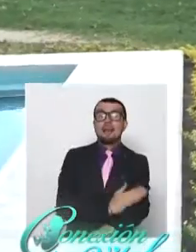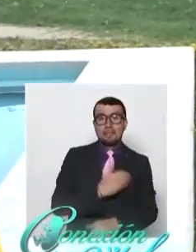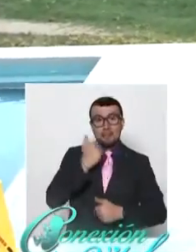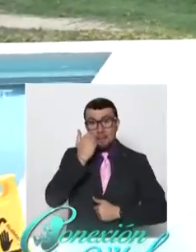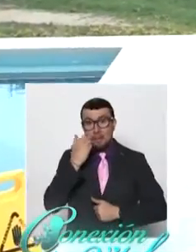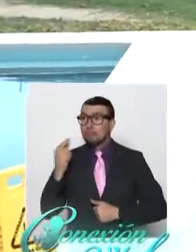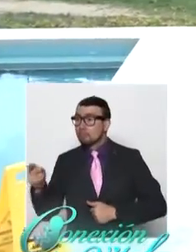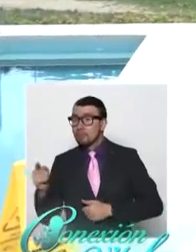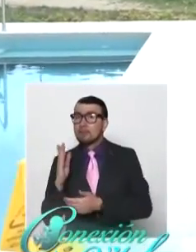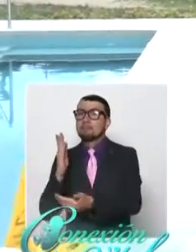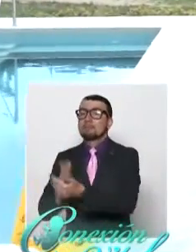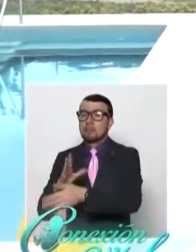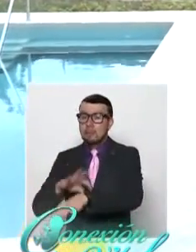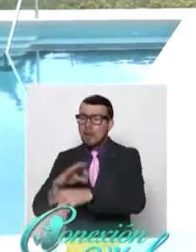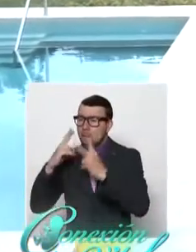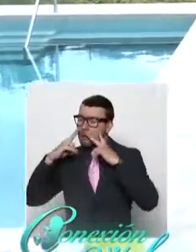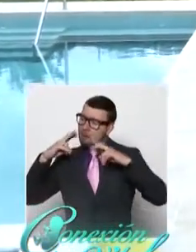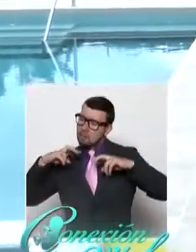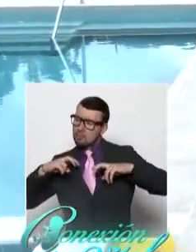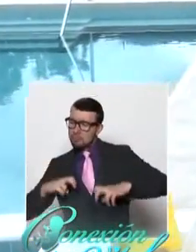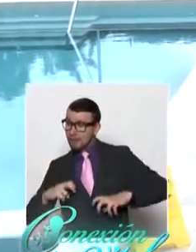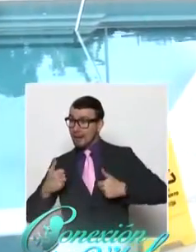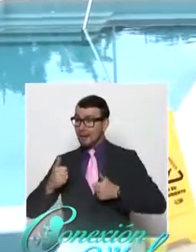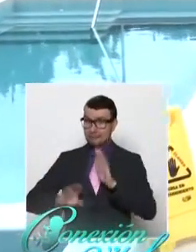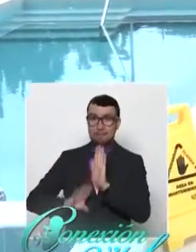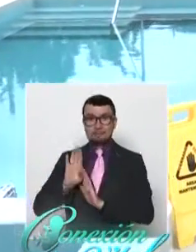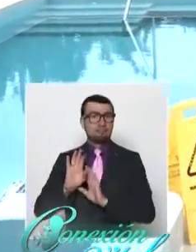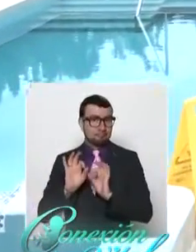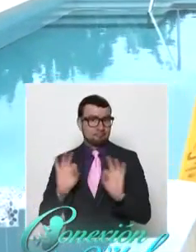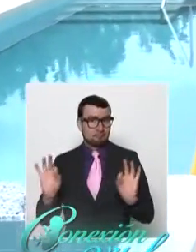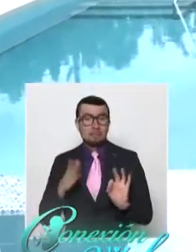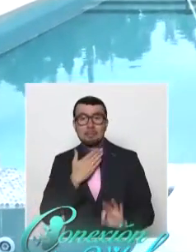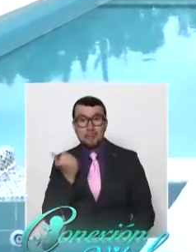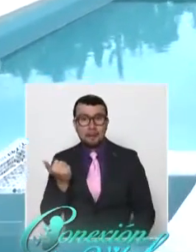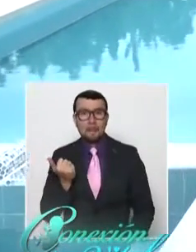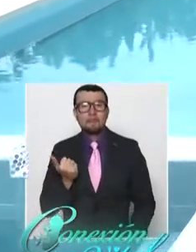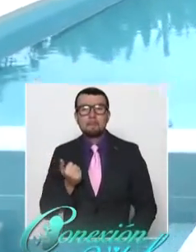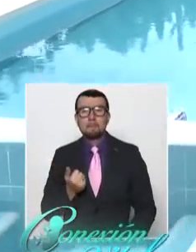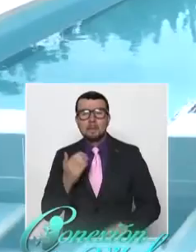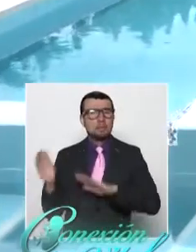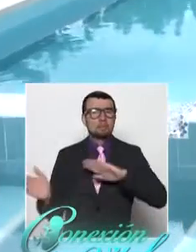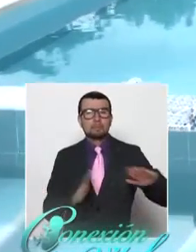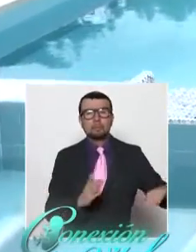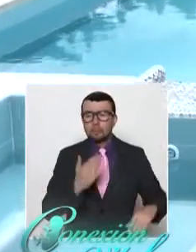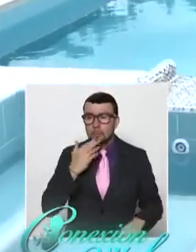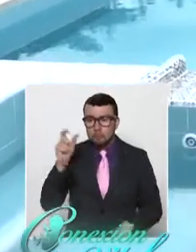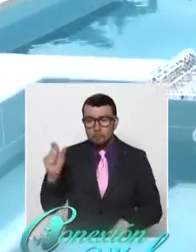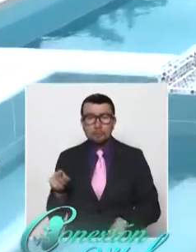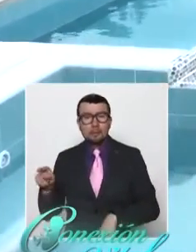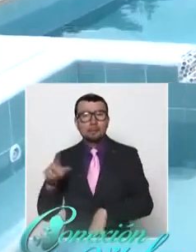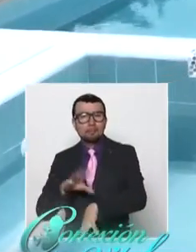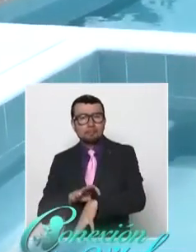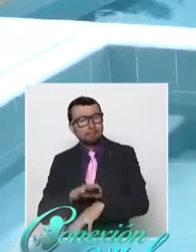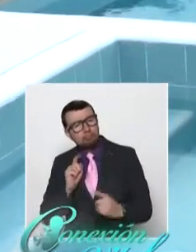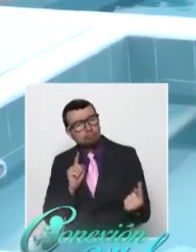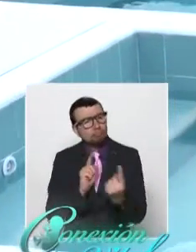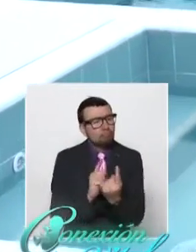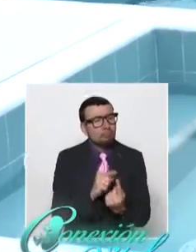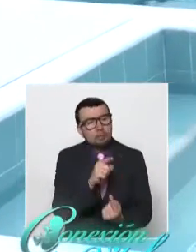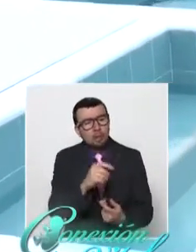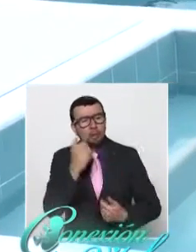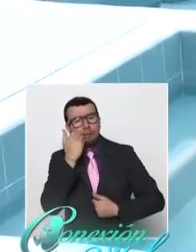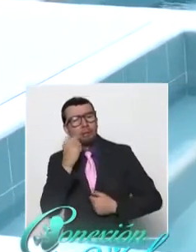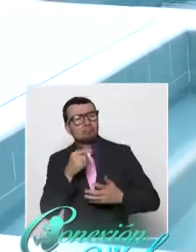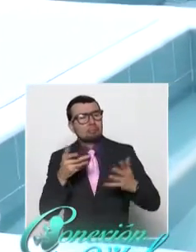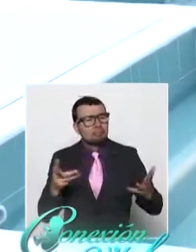mi paciente de forma integral, mirando qué tiene desde esa parte física, desde esa parte mental, desde esa parte